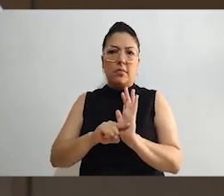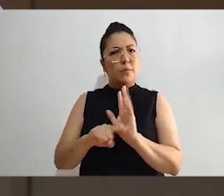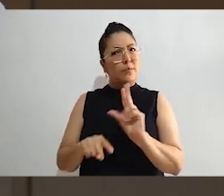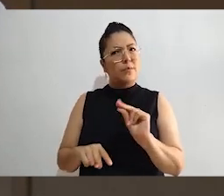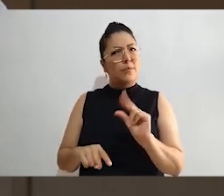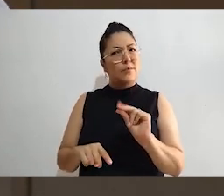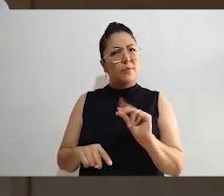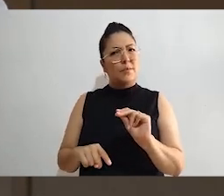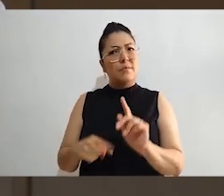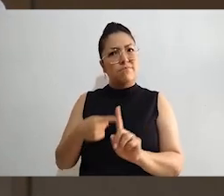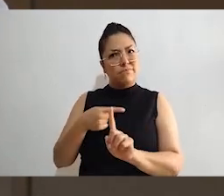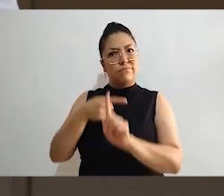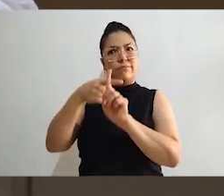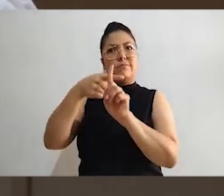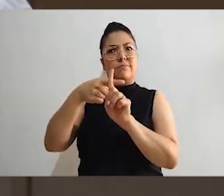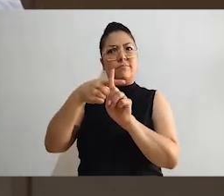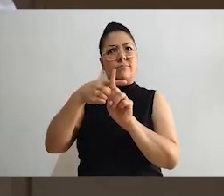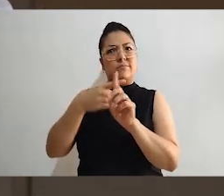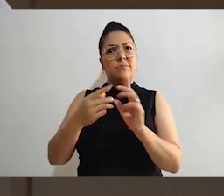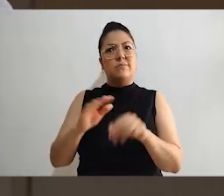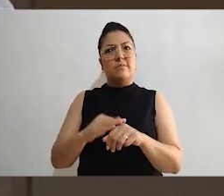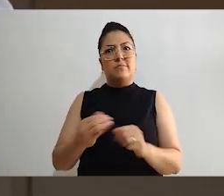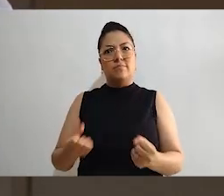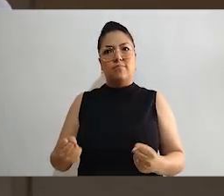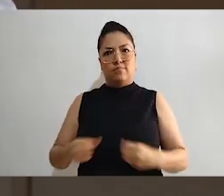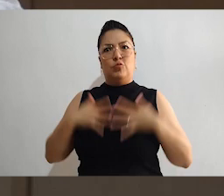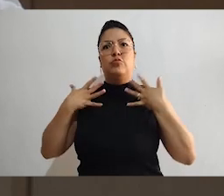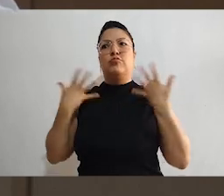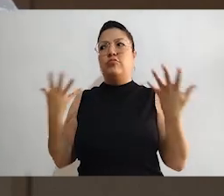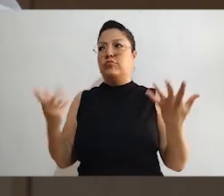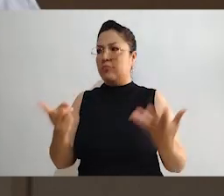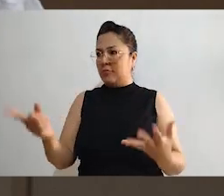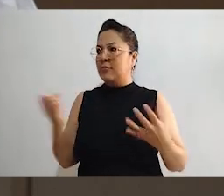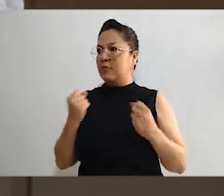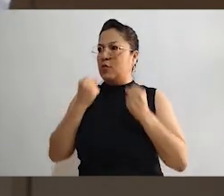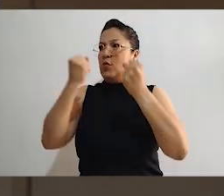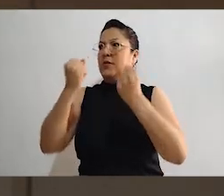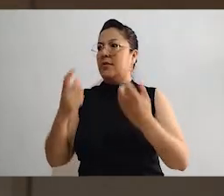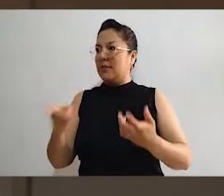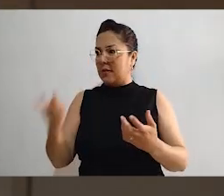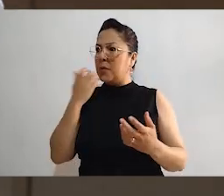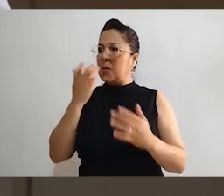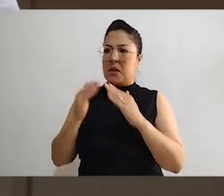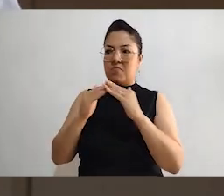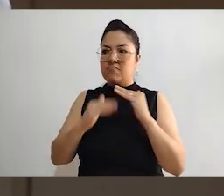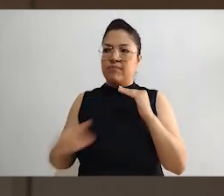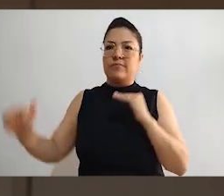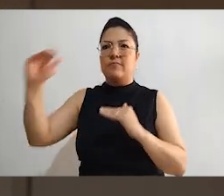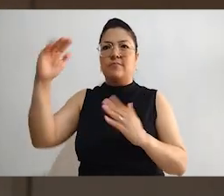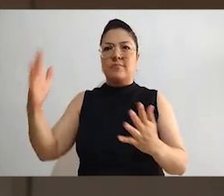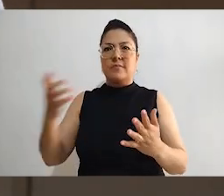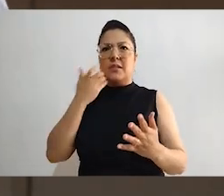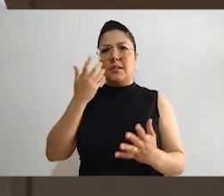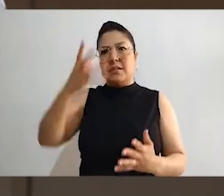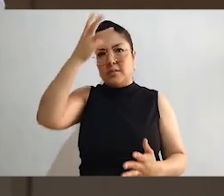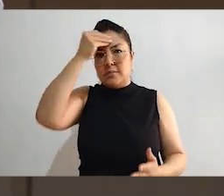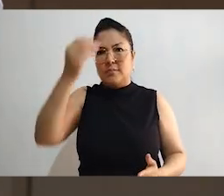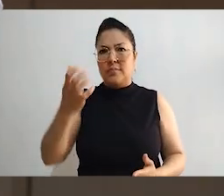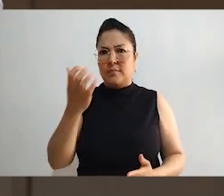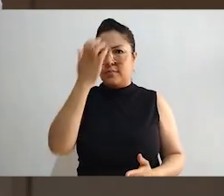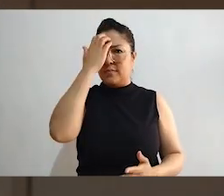es positivo porque trae toda esa fuerza que empuja esos deseos de superarse, de conocer y